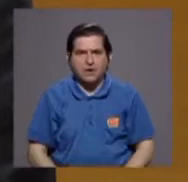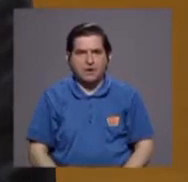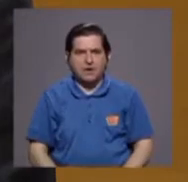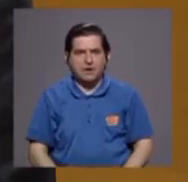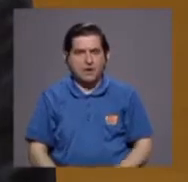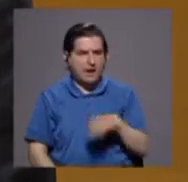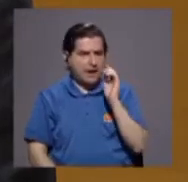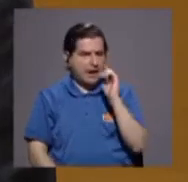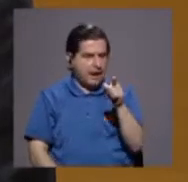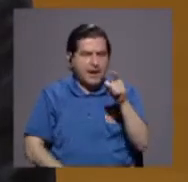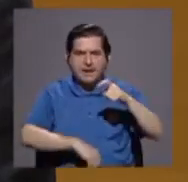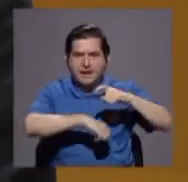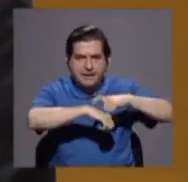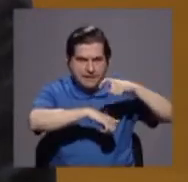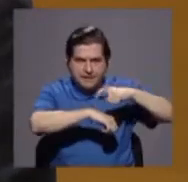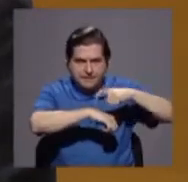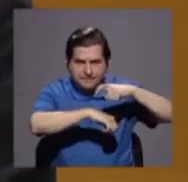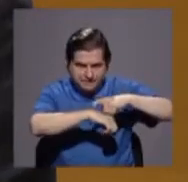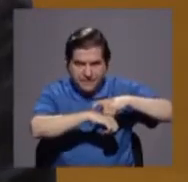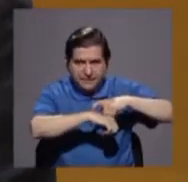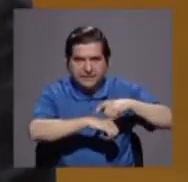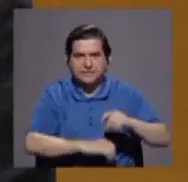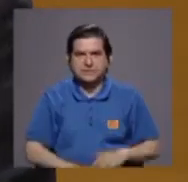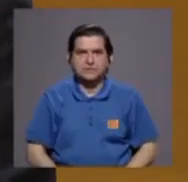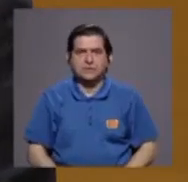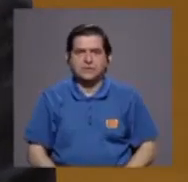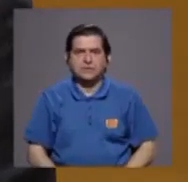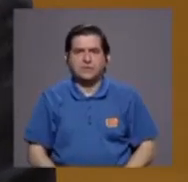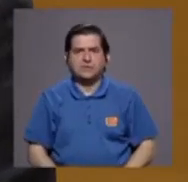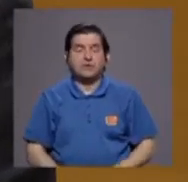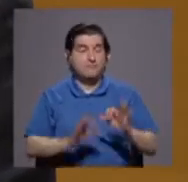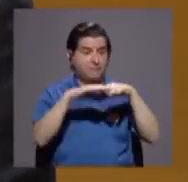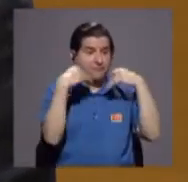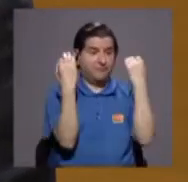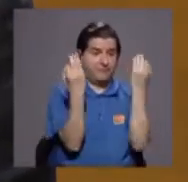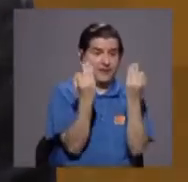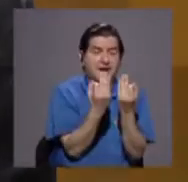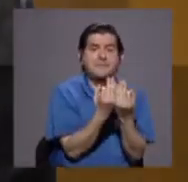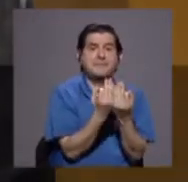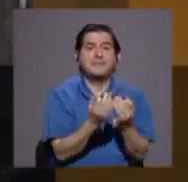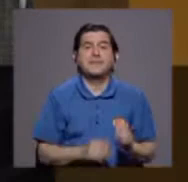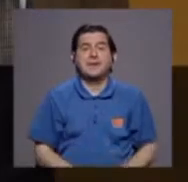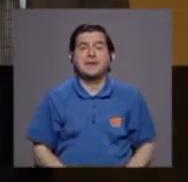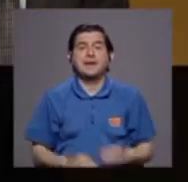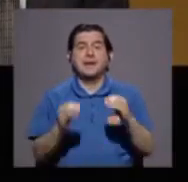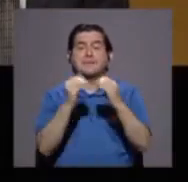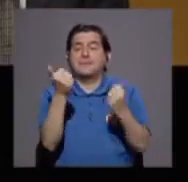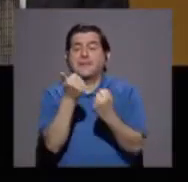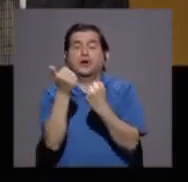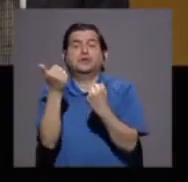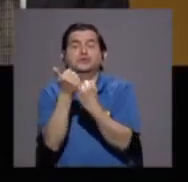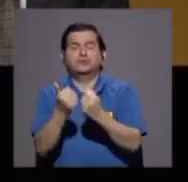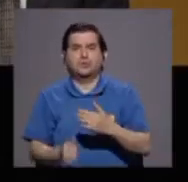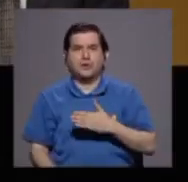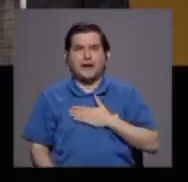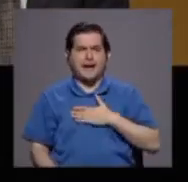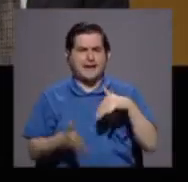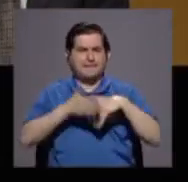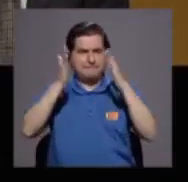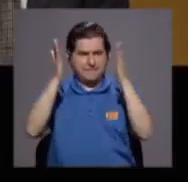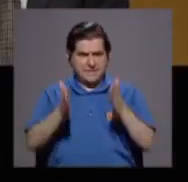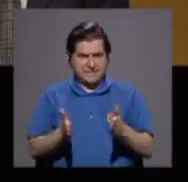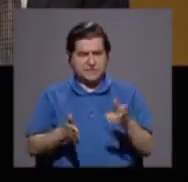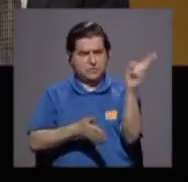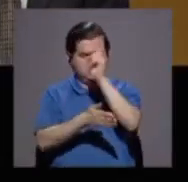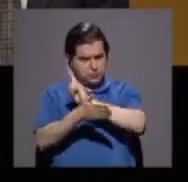cuando la familia tuviera más apoyo. Yo a mis estudiantes